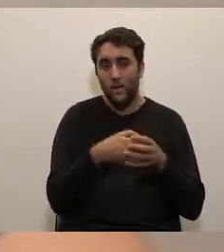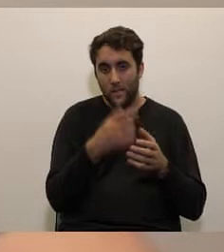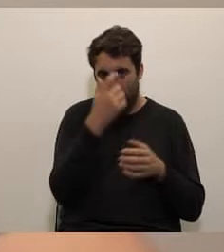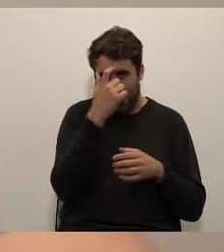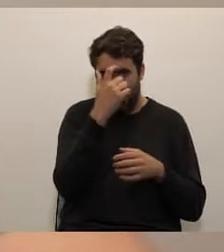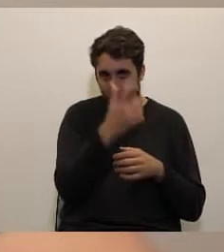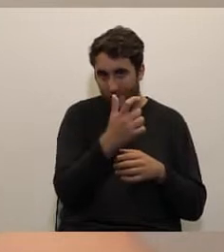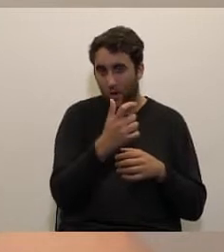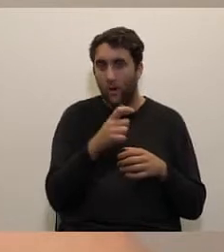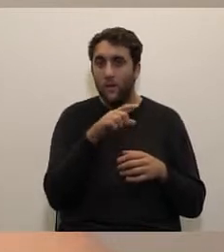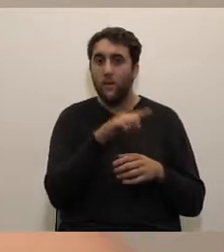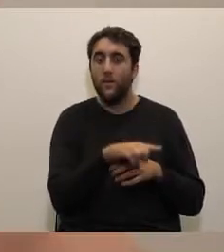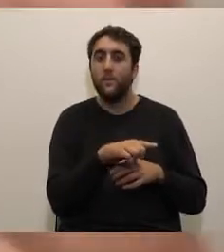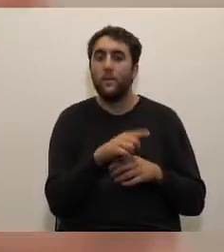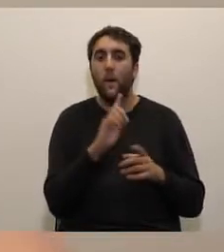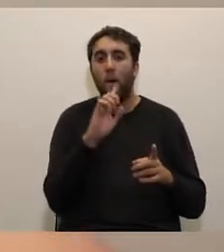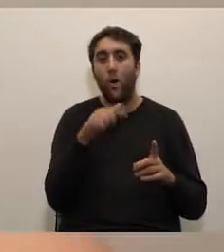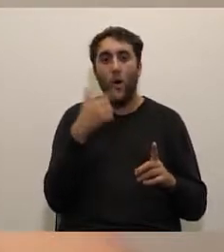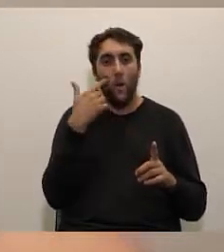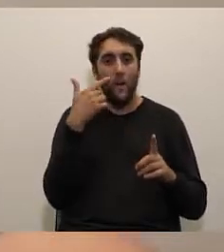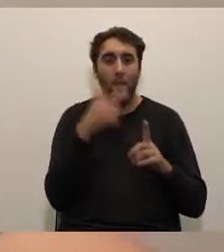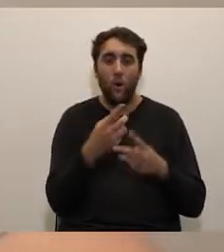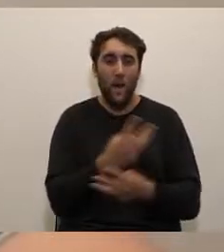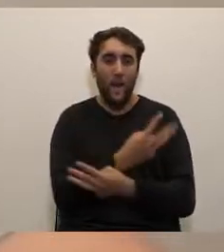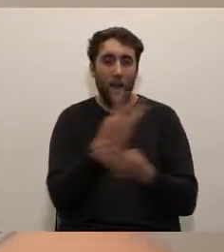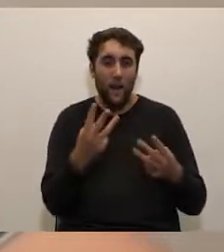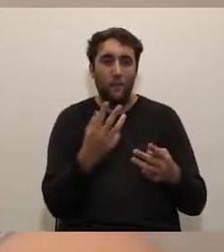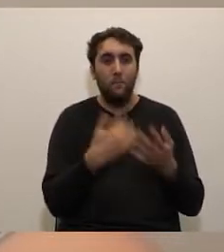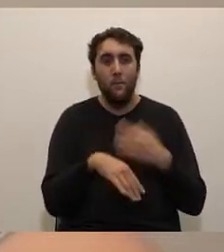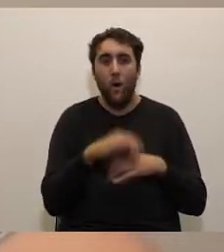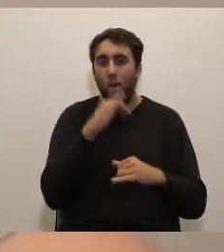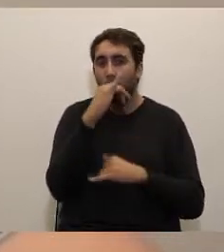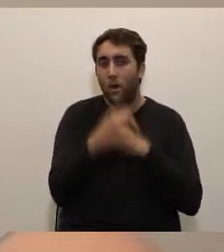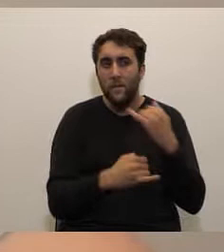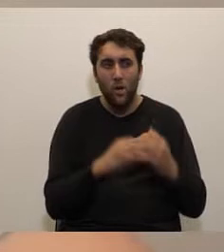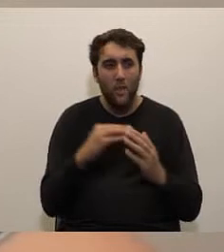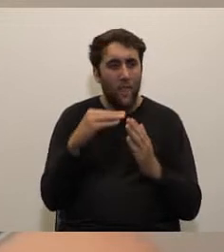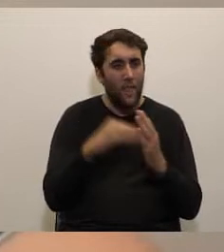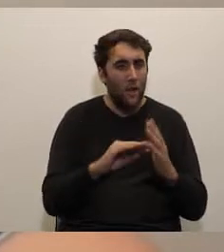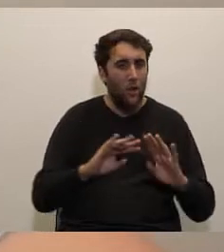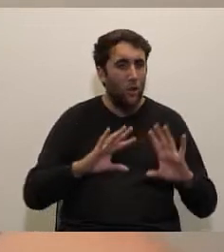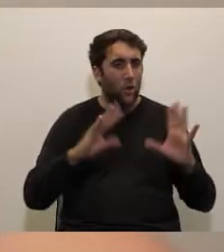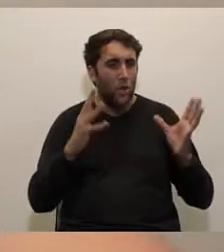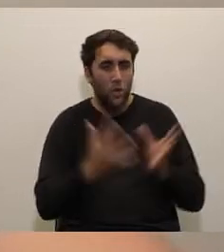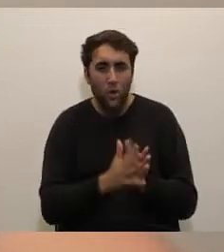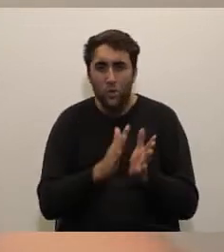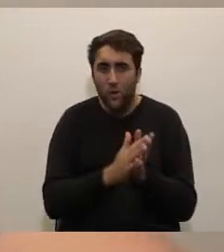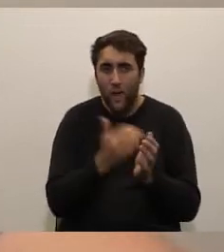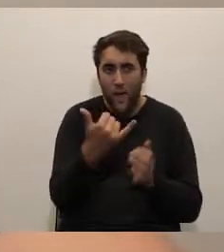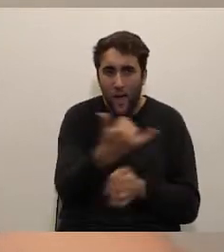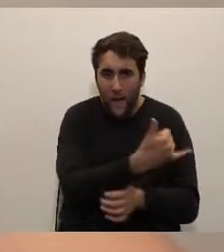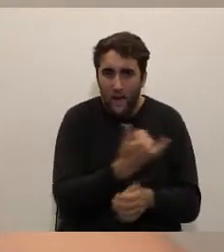quiere, pero bueno, el objetivo en general es recopilar la mayor cantidad de datos posible que podamos